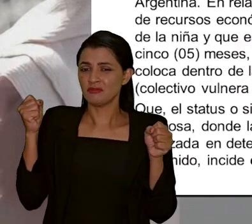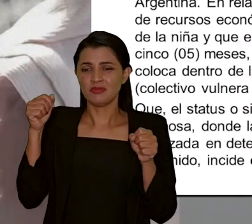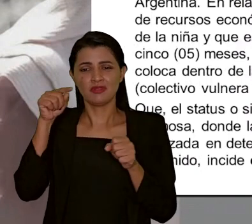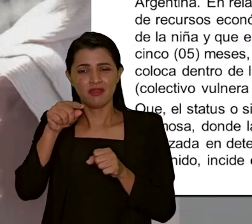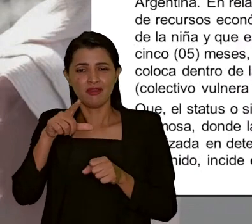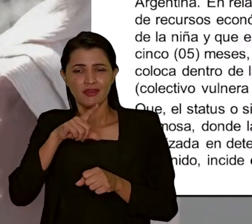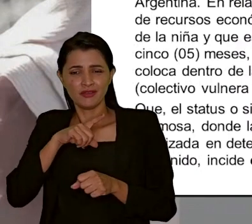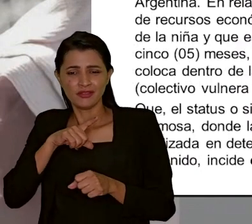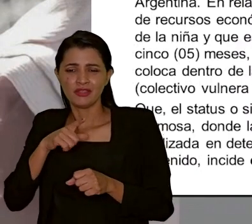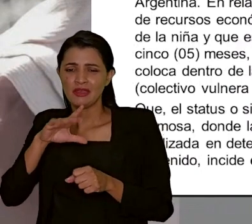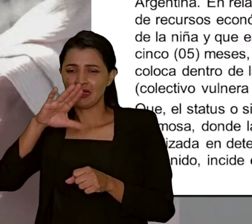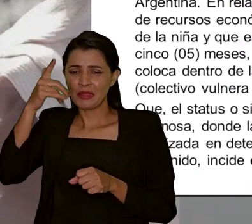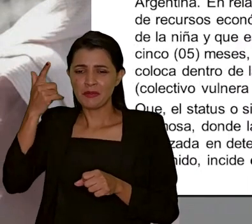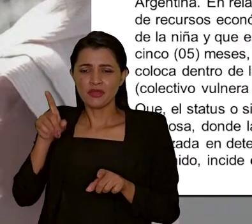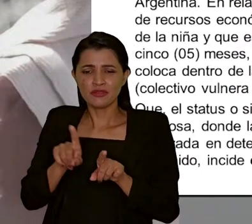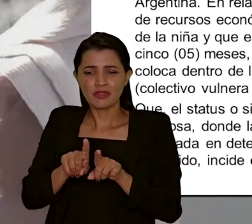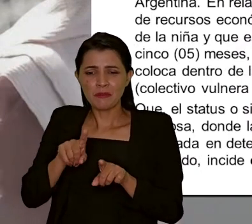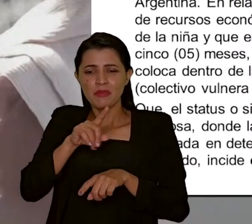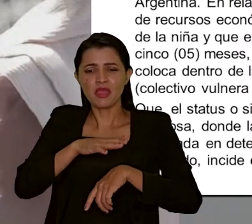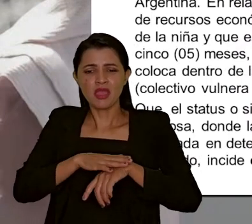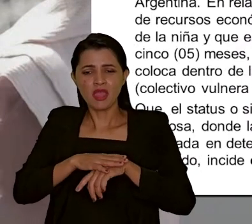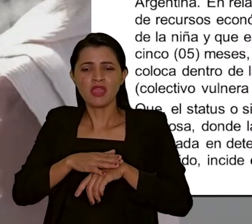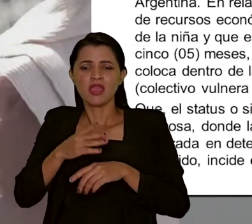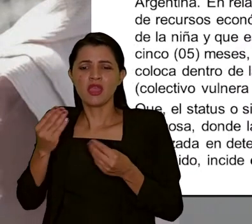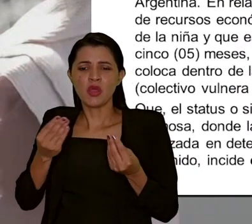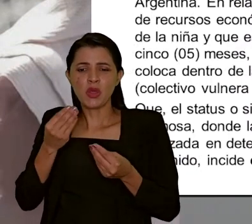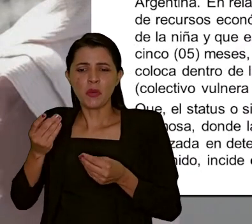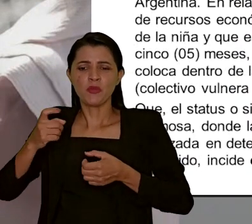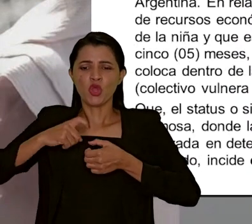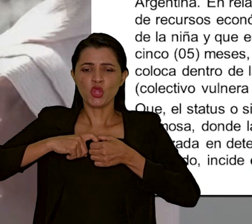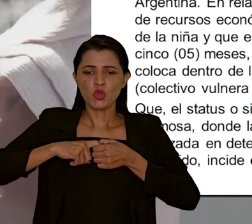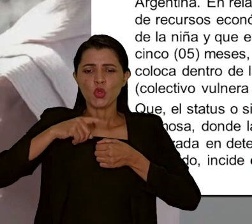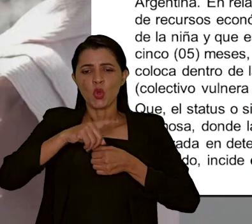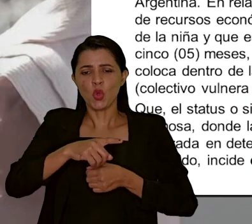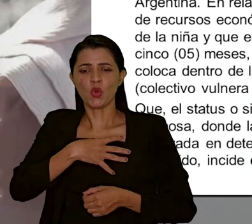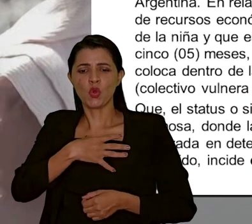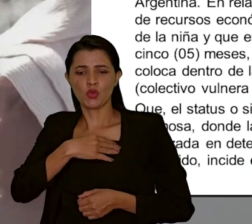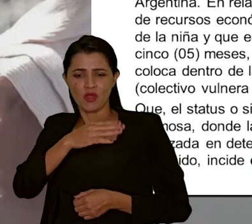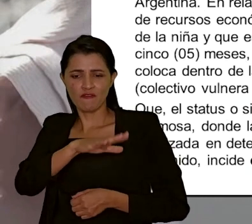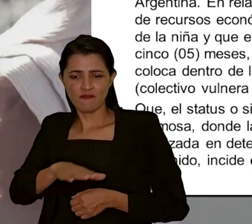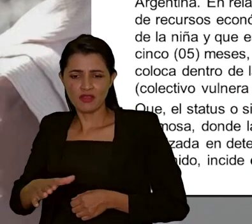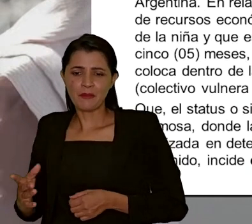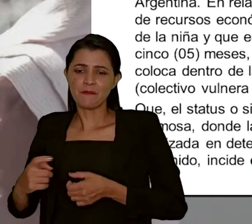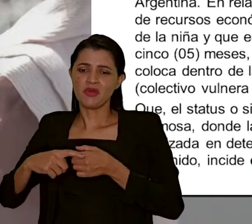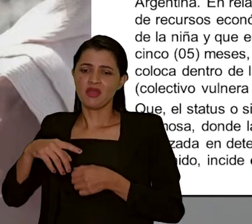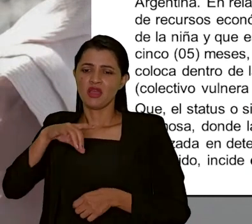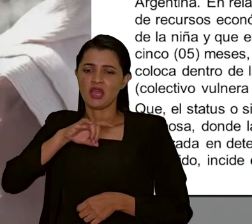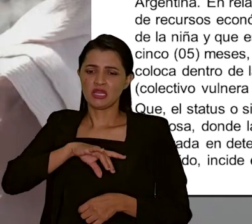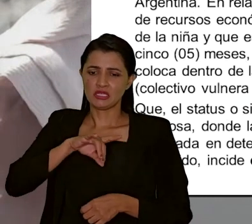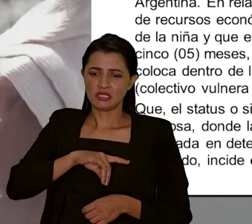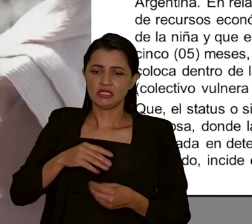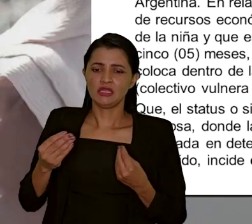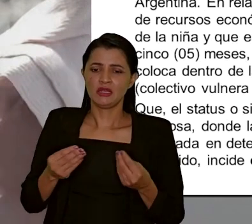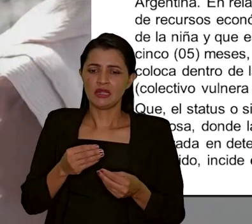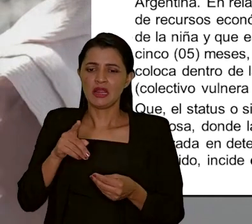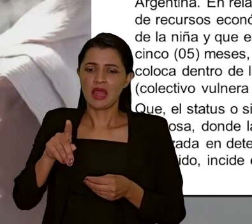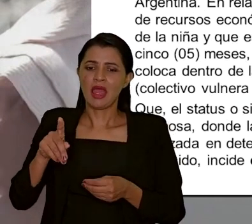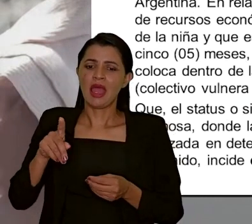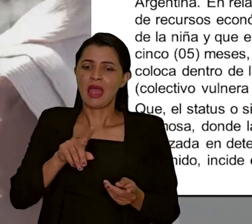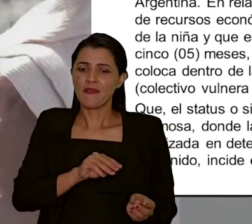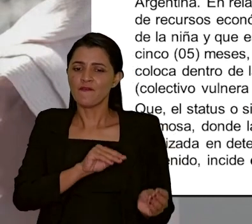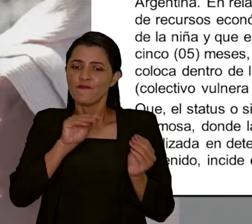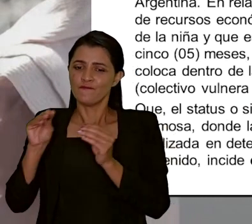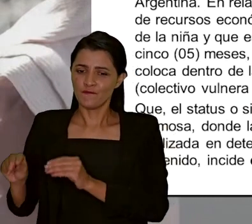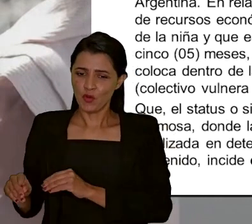el cuándo y el cómo del retorno de la niña a Chile. En relación a la progenitora, señala que carece de recursos